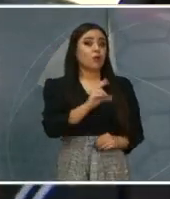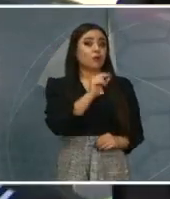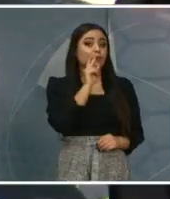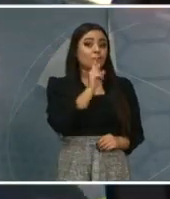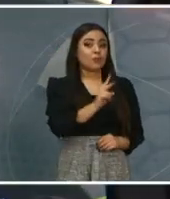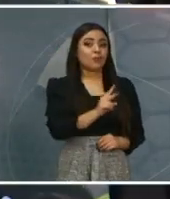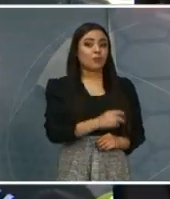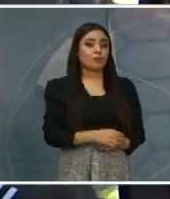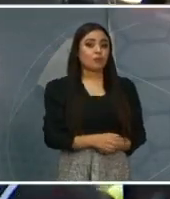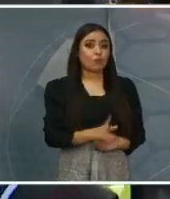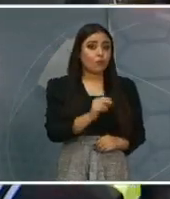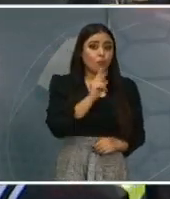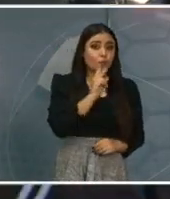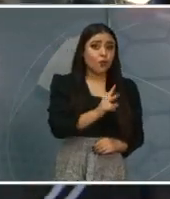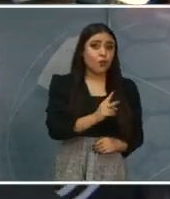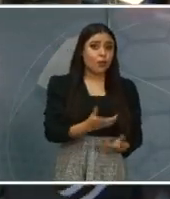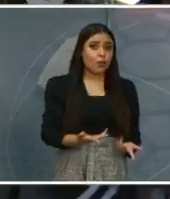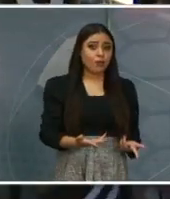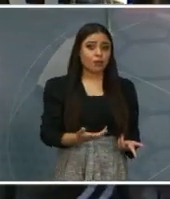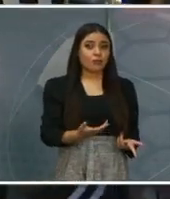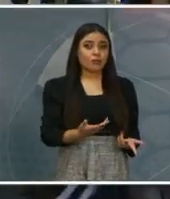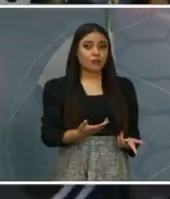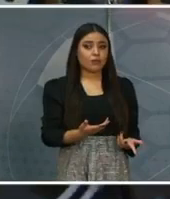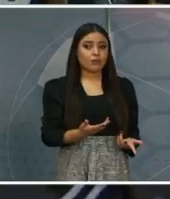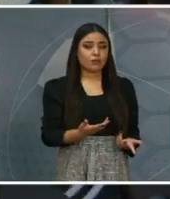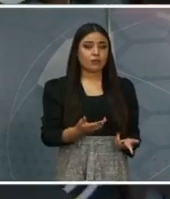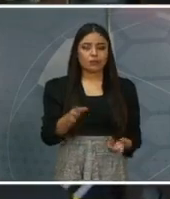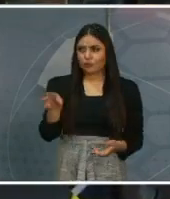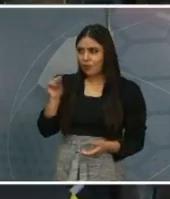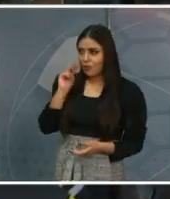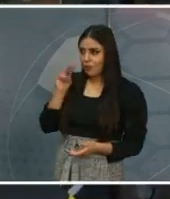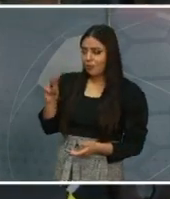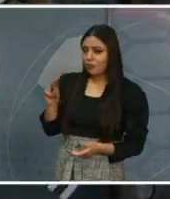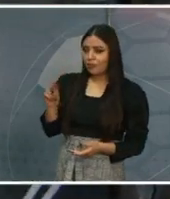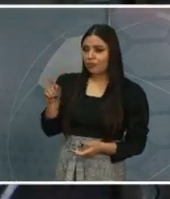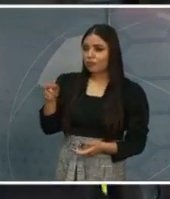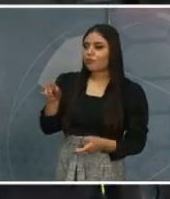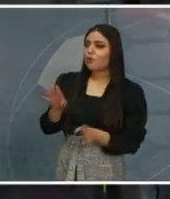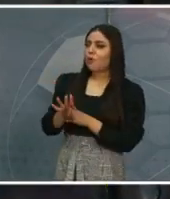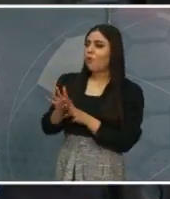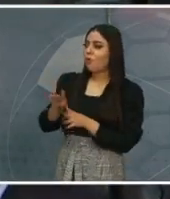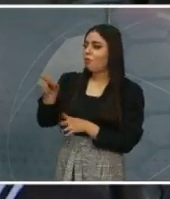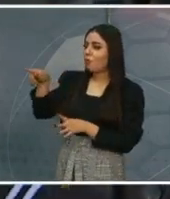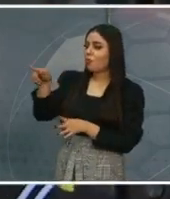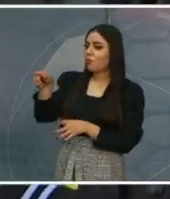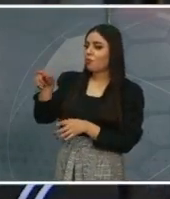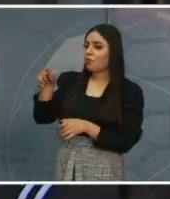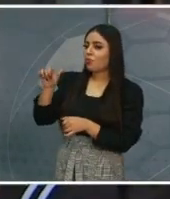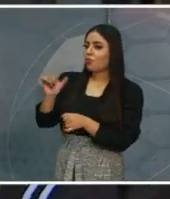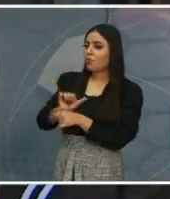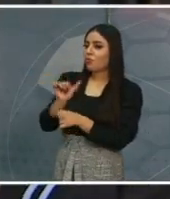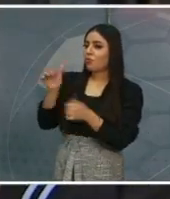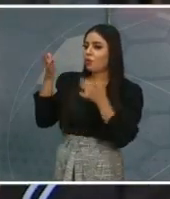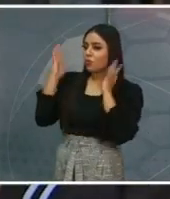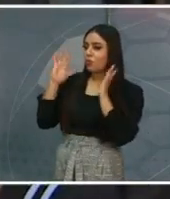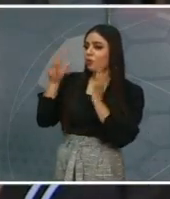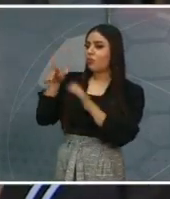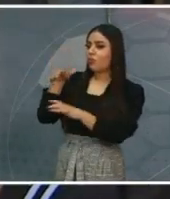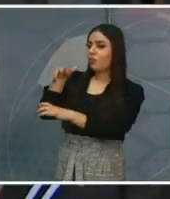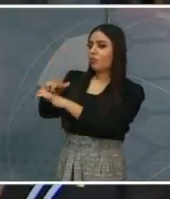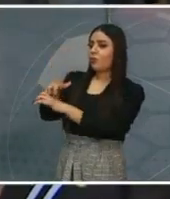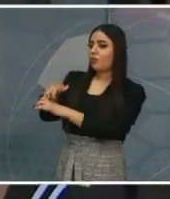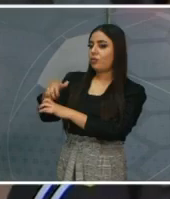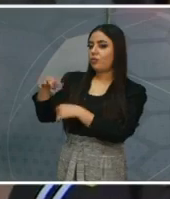lo que le impactó? Oiga, ¿cómo termina su camioneta contra este domicilio, farmacia? Pues es que me descontrolé y ya,